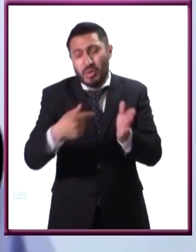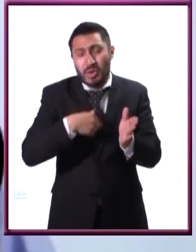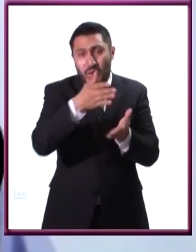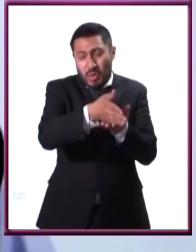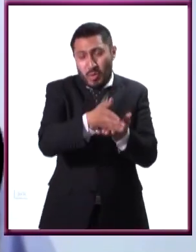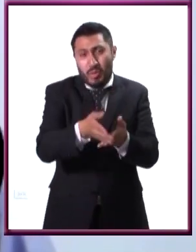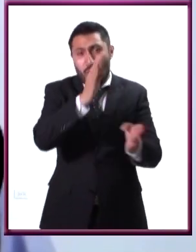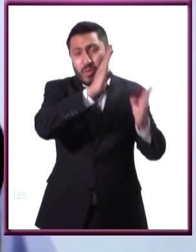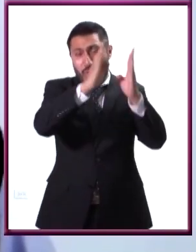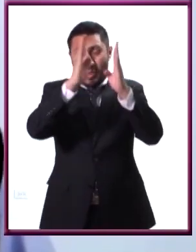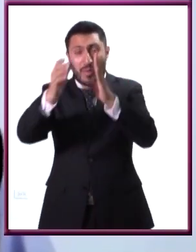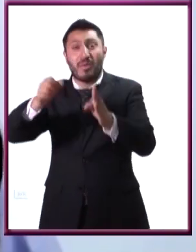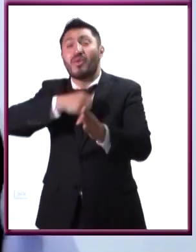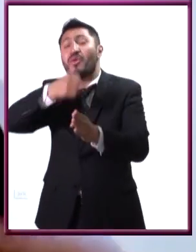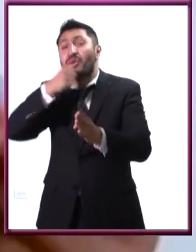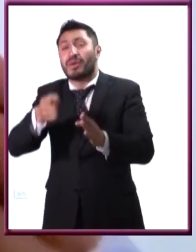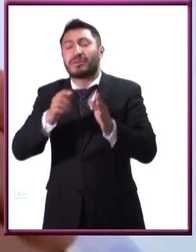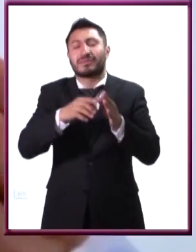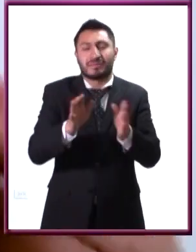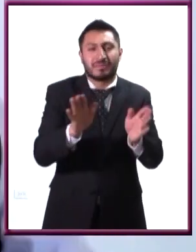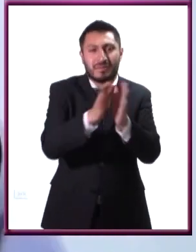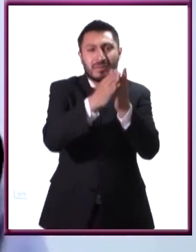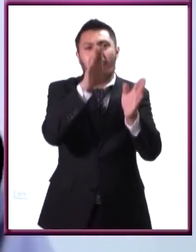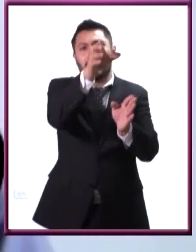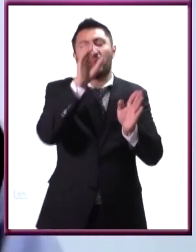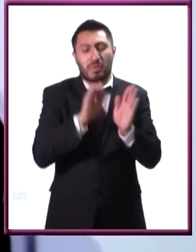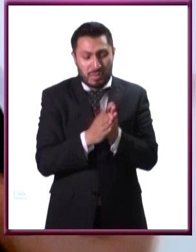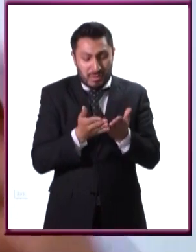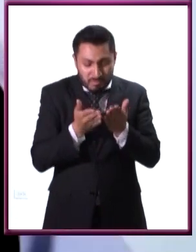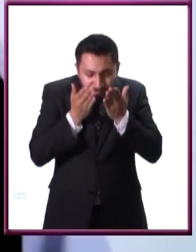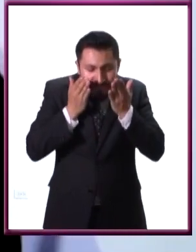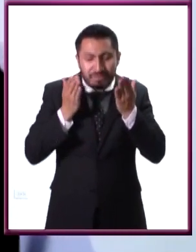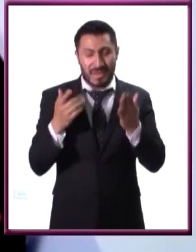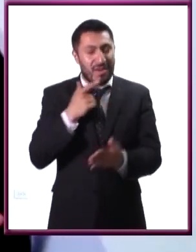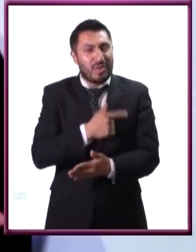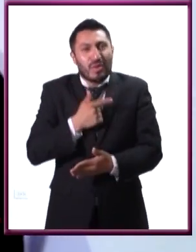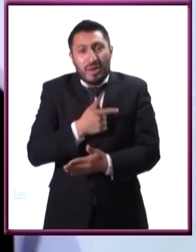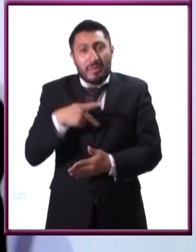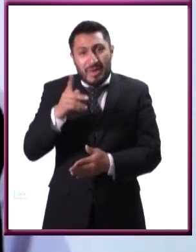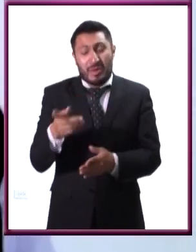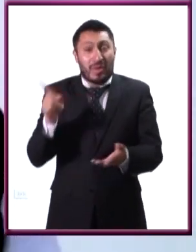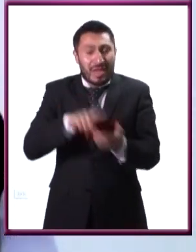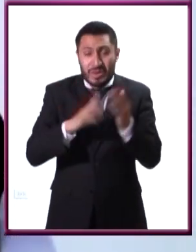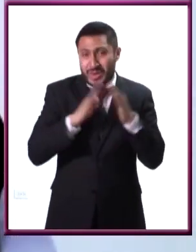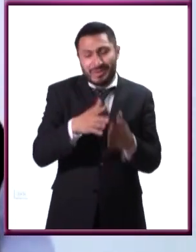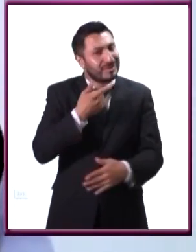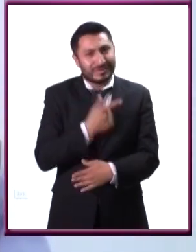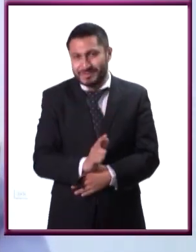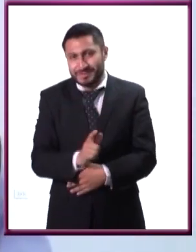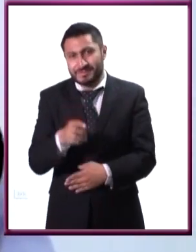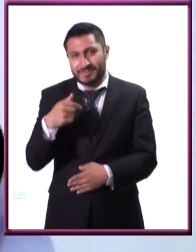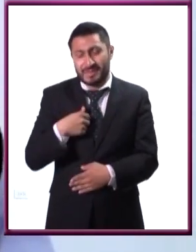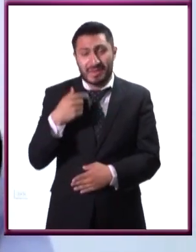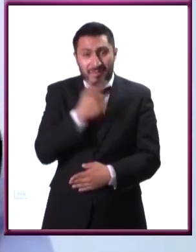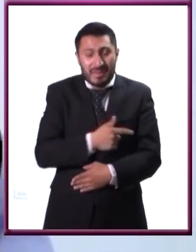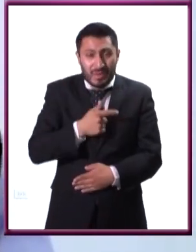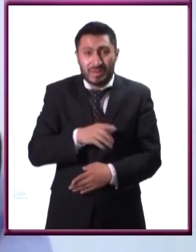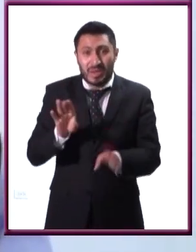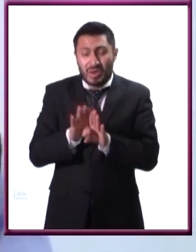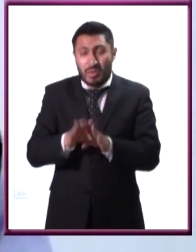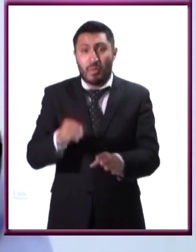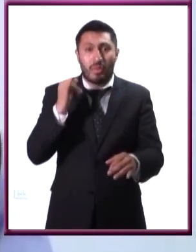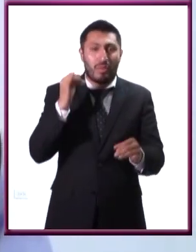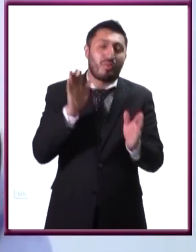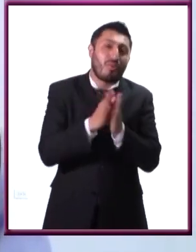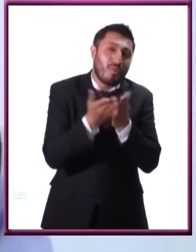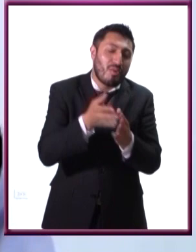Particularmente a mí me gusta ir a las librerías de viejo y oler cómo huelen los libros, pero no me gusta tener libros en mi casa. A mí me gusta más la opción de